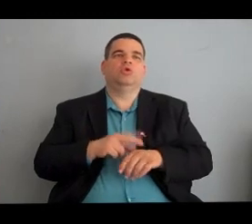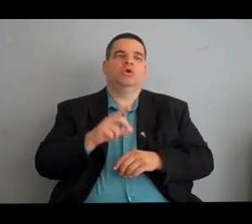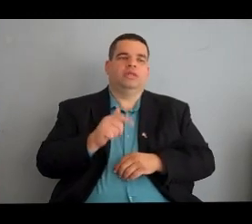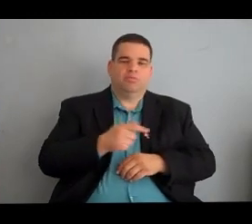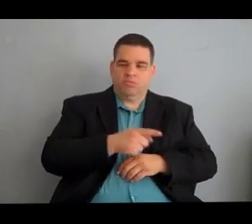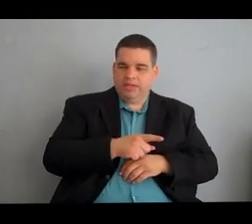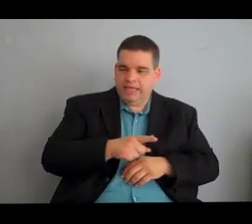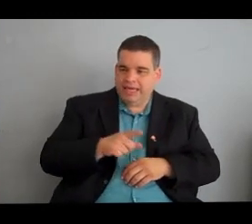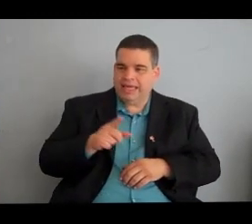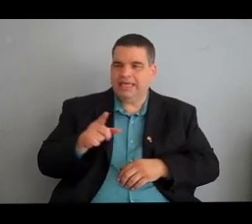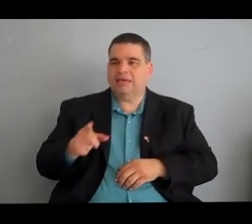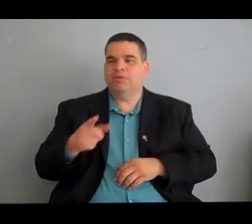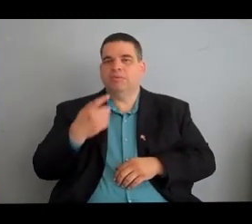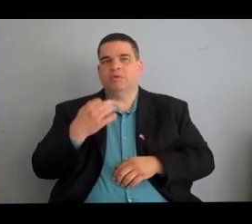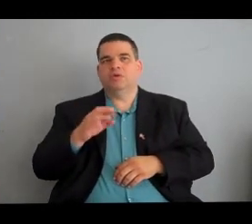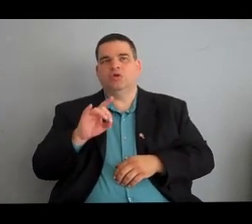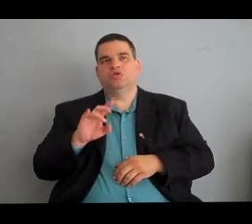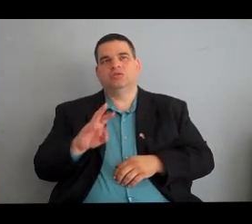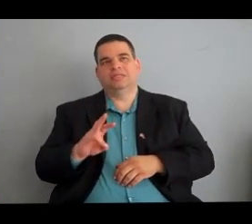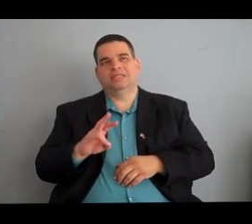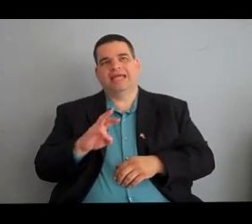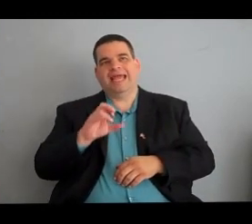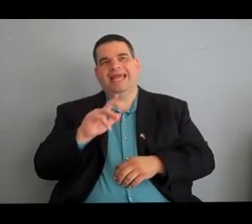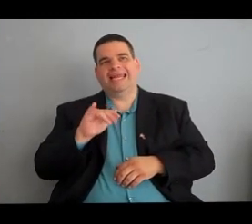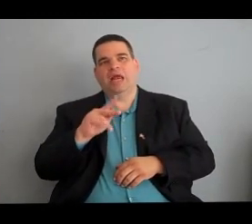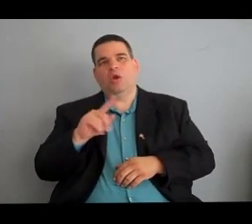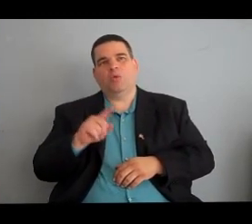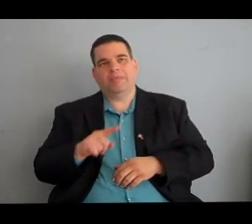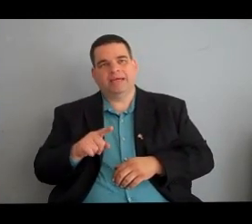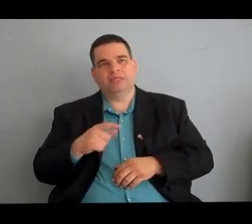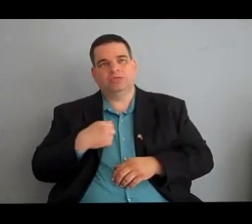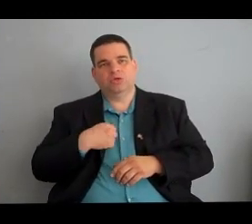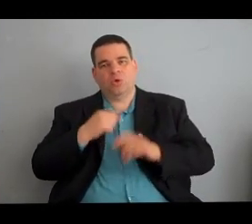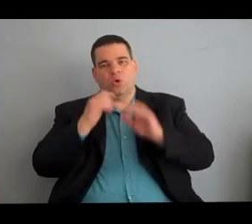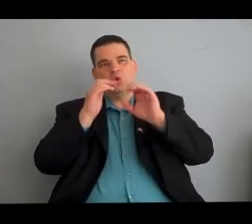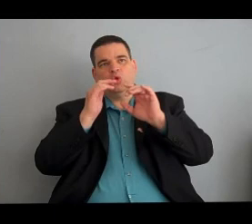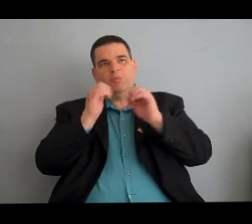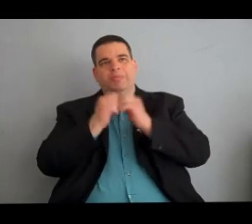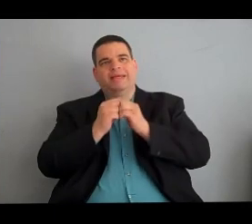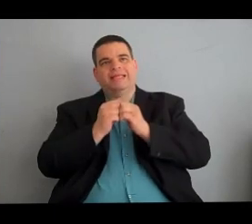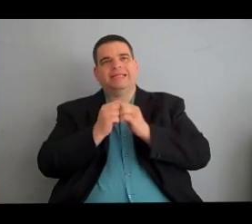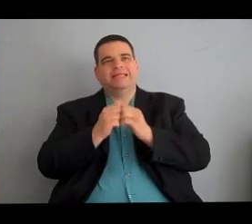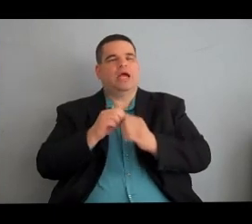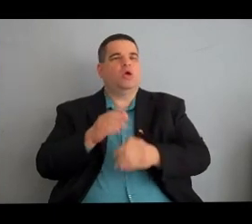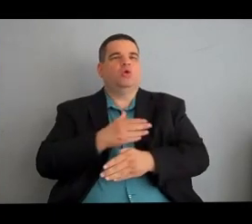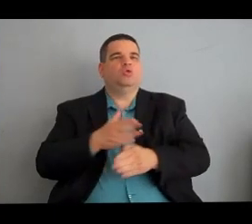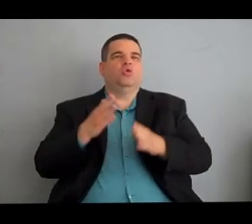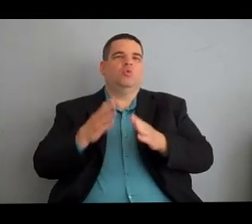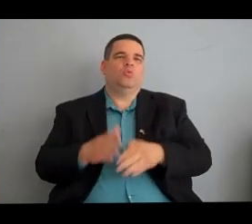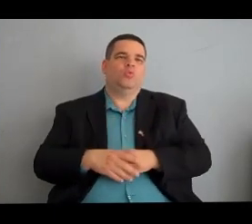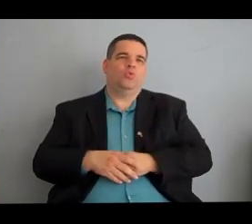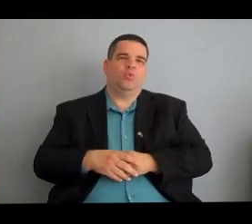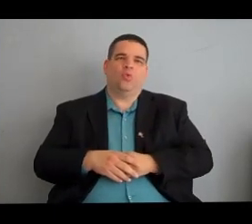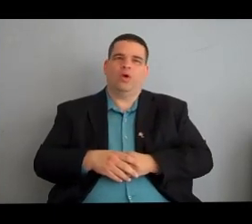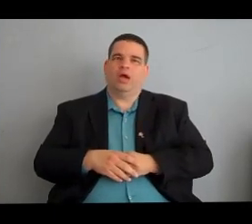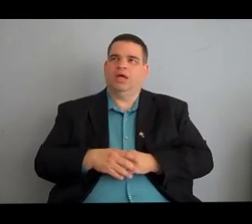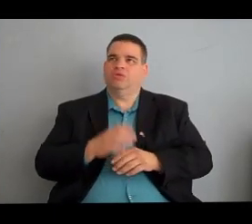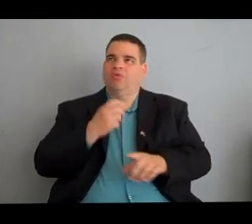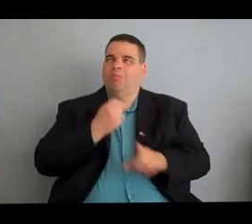maestro Elías López, donde compartí uh-huh con Trompetas con Trovadores, uh-huh, que eso fue un boom, uh-huh, eso fue un boom.